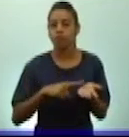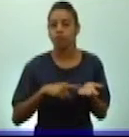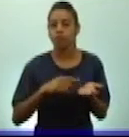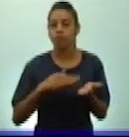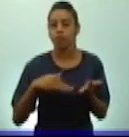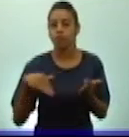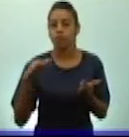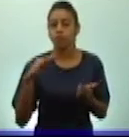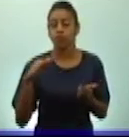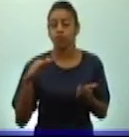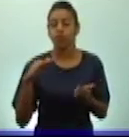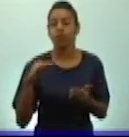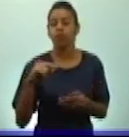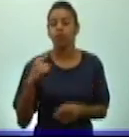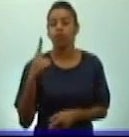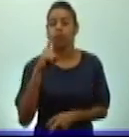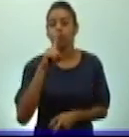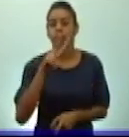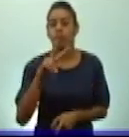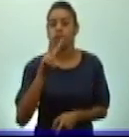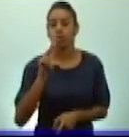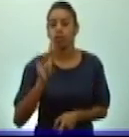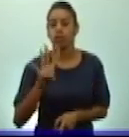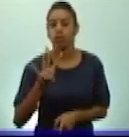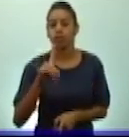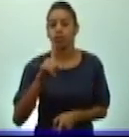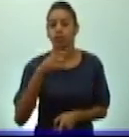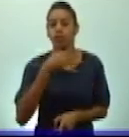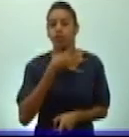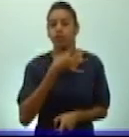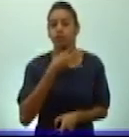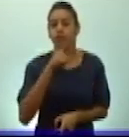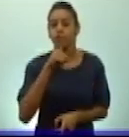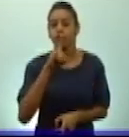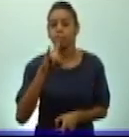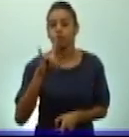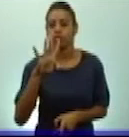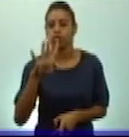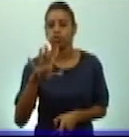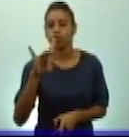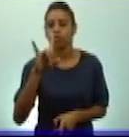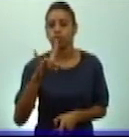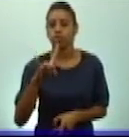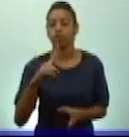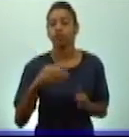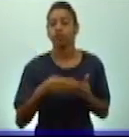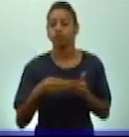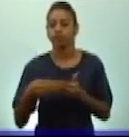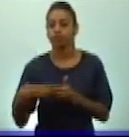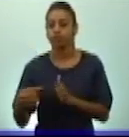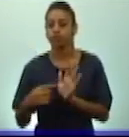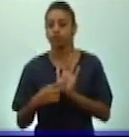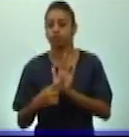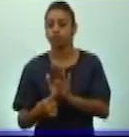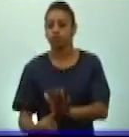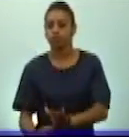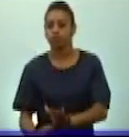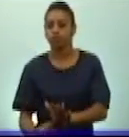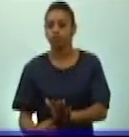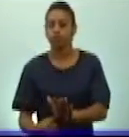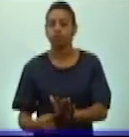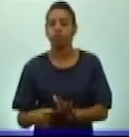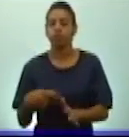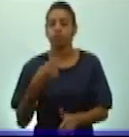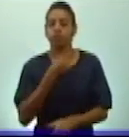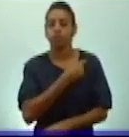de 1959, representaron ambos los intereses del pueblo para poder